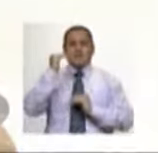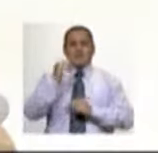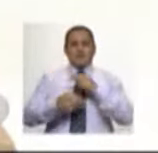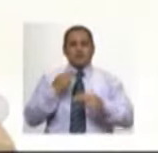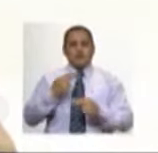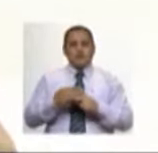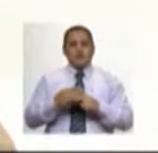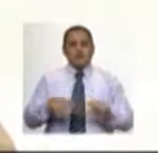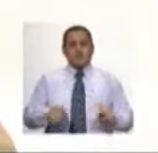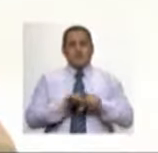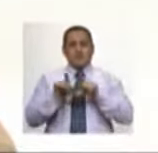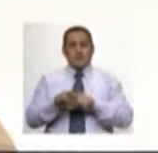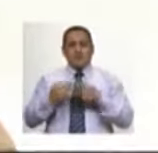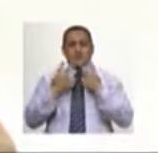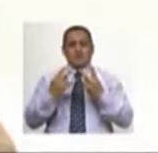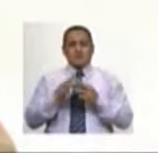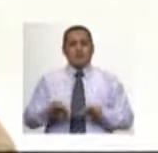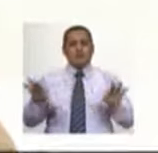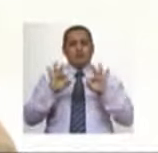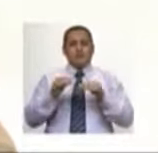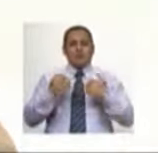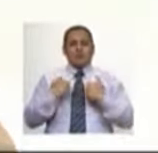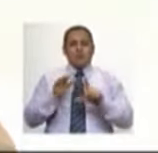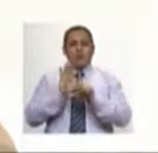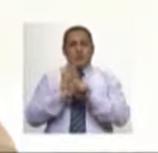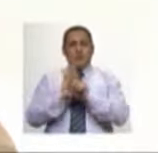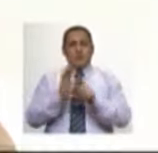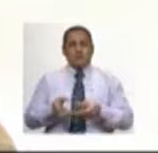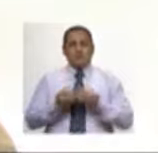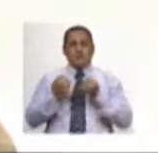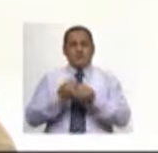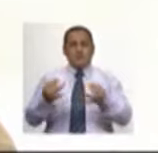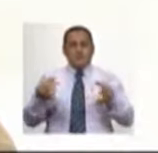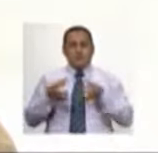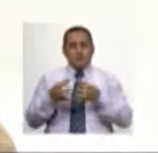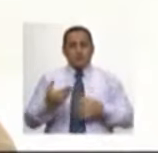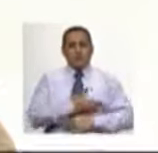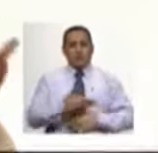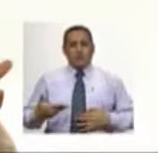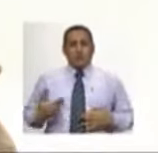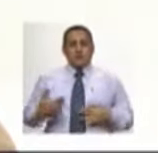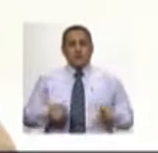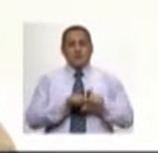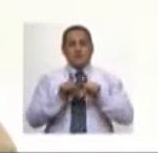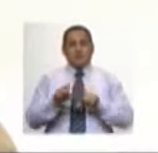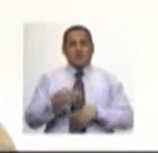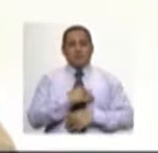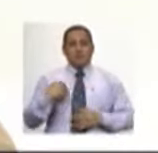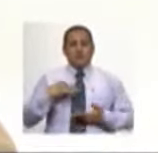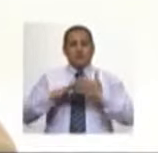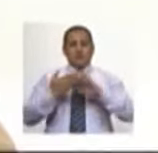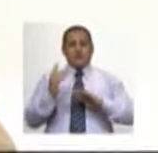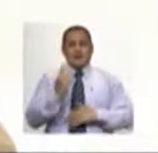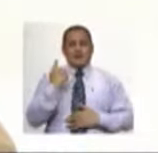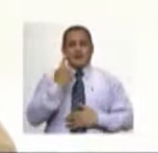¿no? Entonces, es importante que cuente con legitimidad, que todos los órganos, no solo del Estado, sino también los miembros de la sociedad civil,